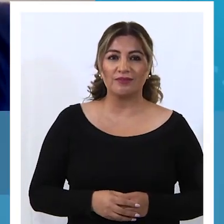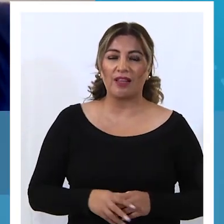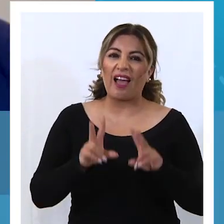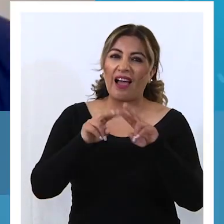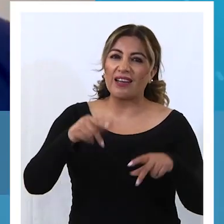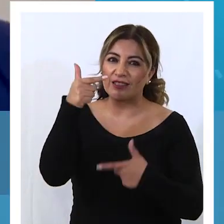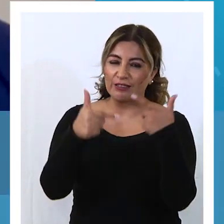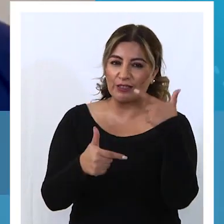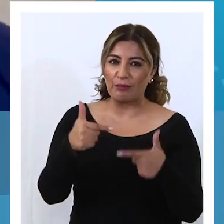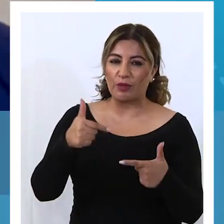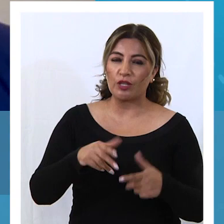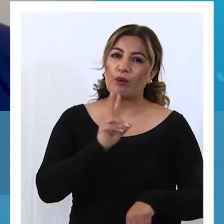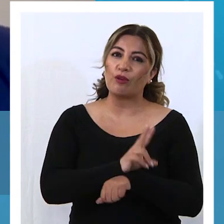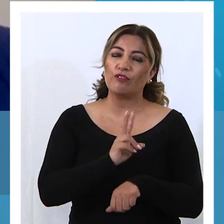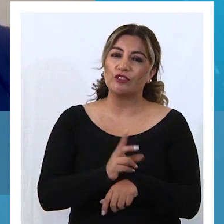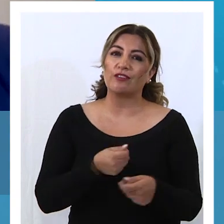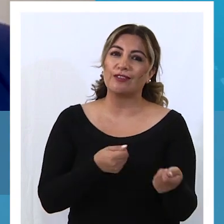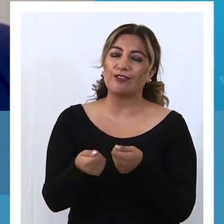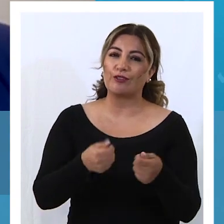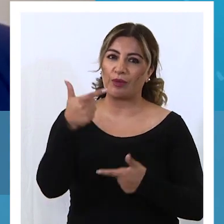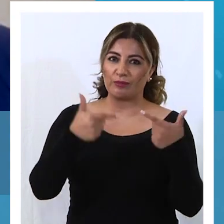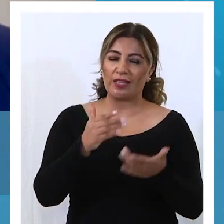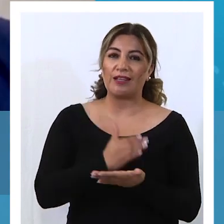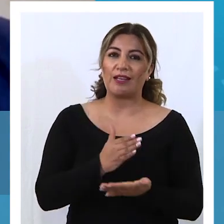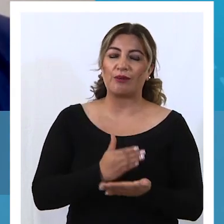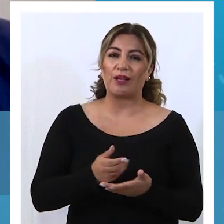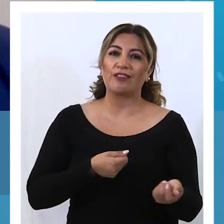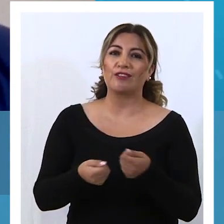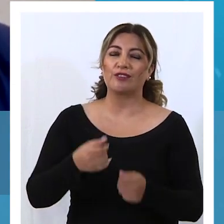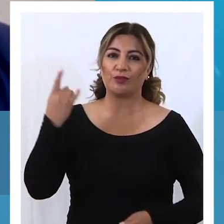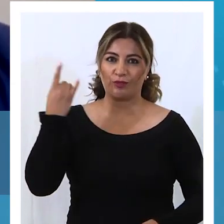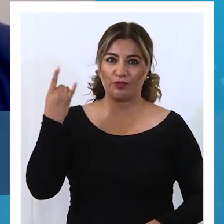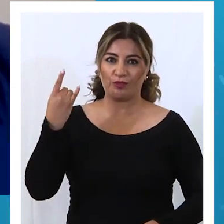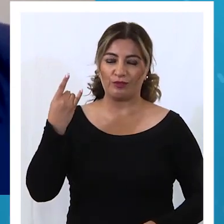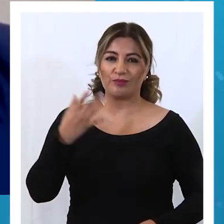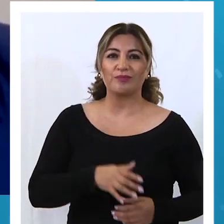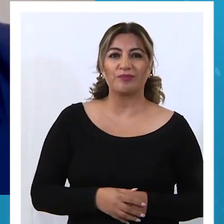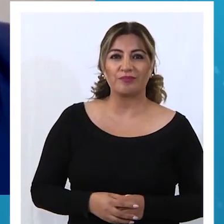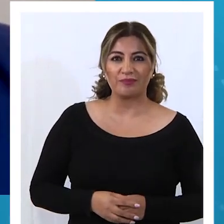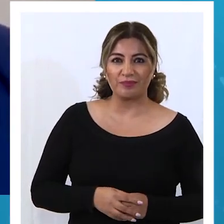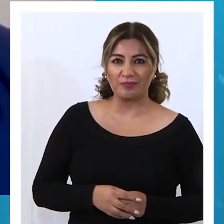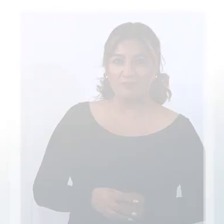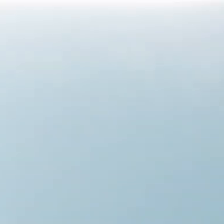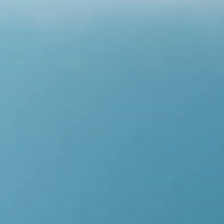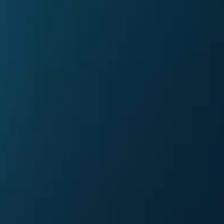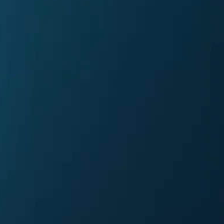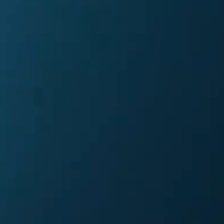analista político y profesor de Economía y Política de la Escuela de Negocios de la Universidad de Copenhague.